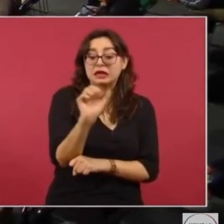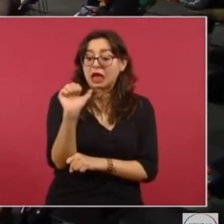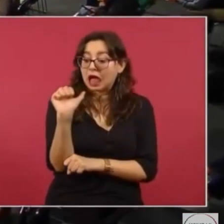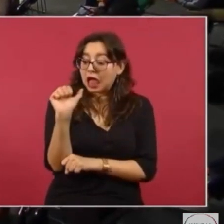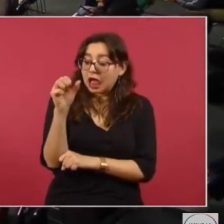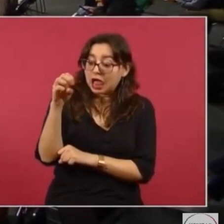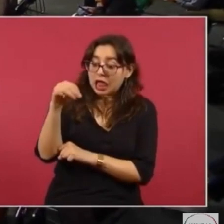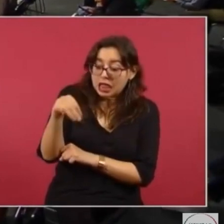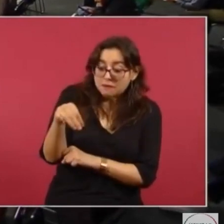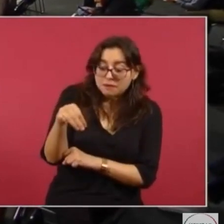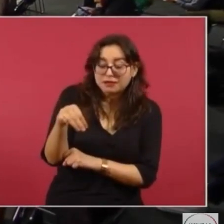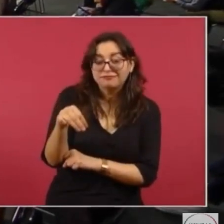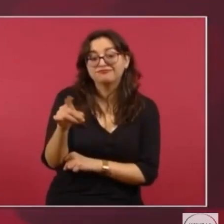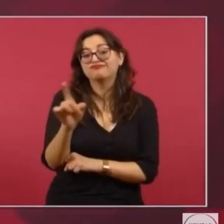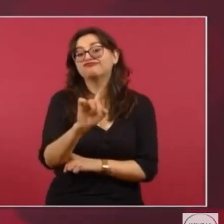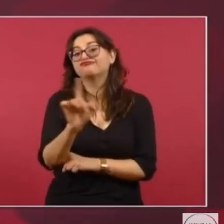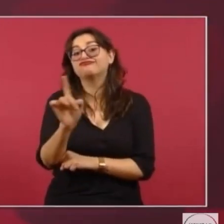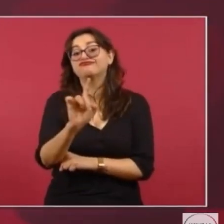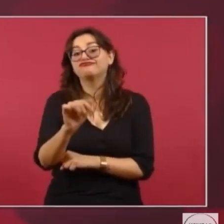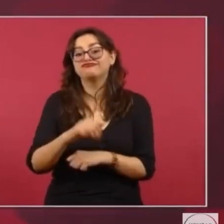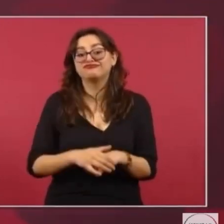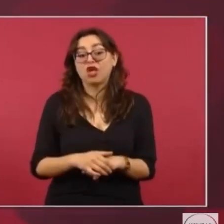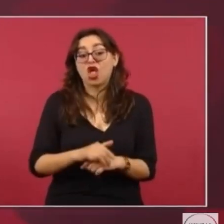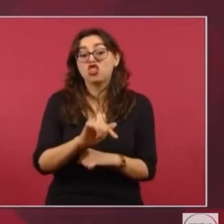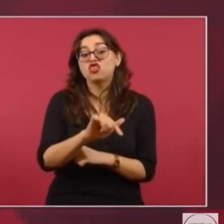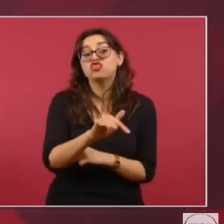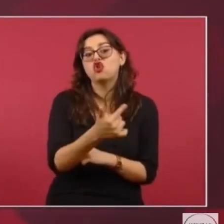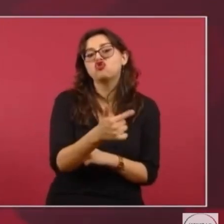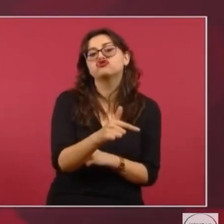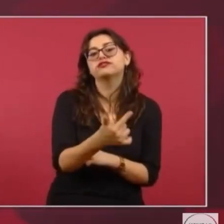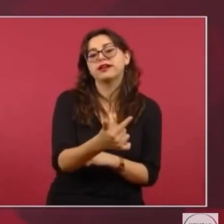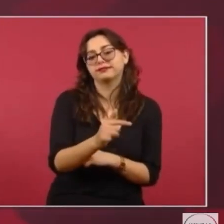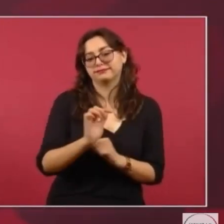y no fue así, fue a las 12.